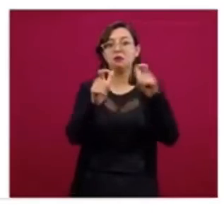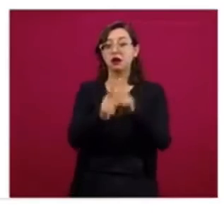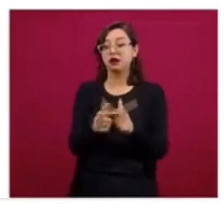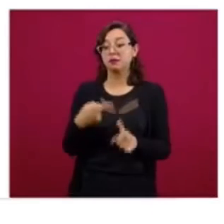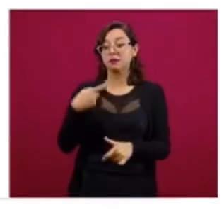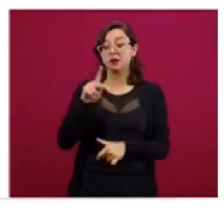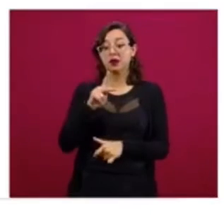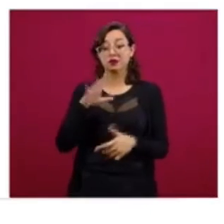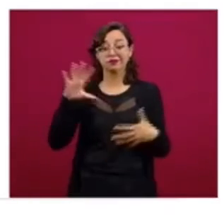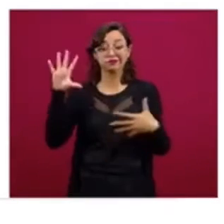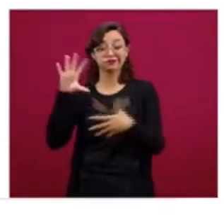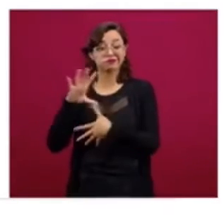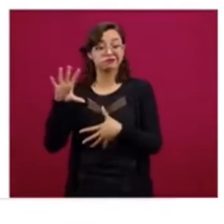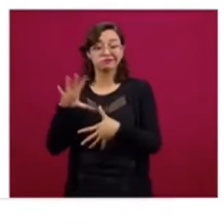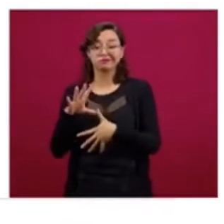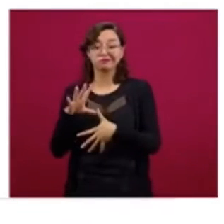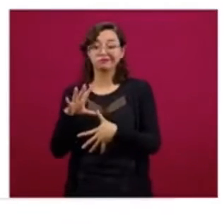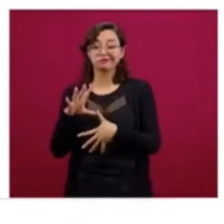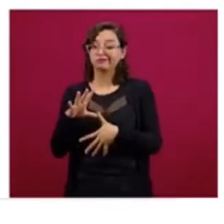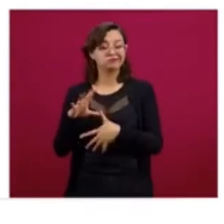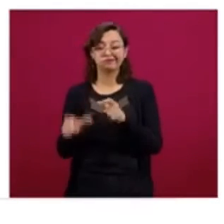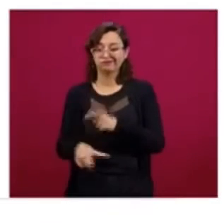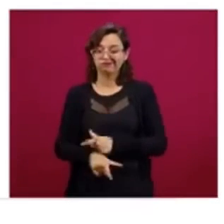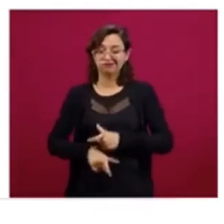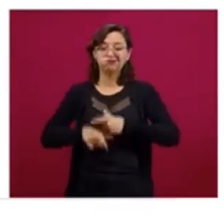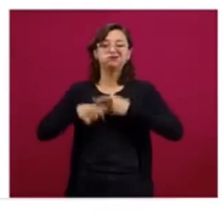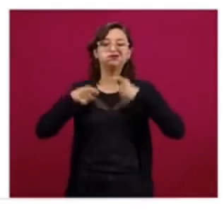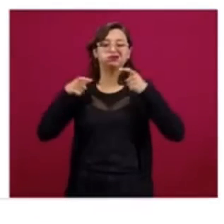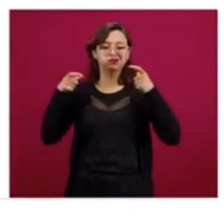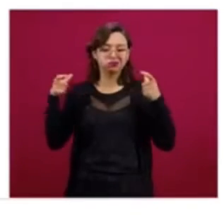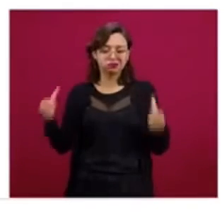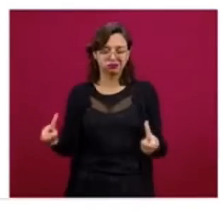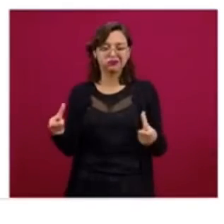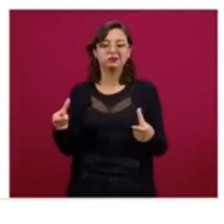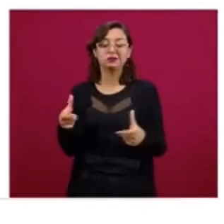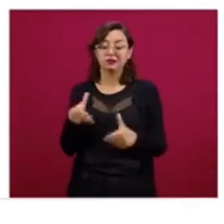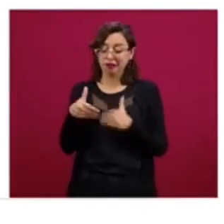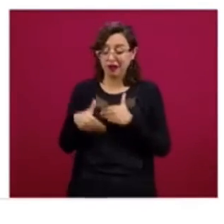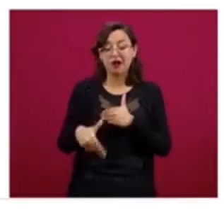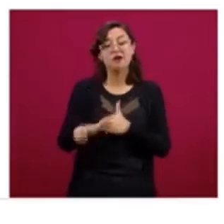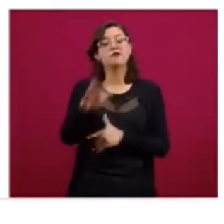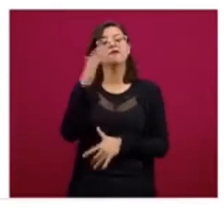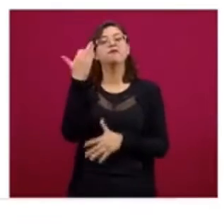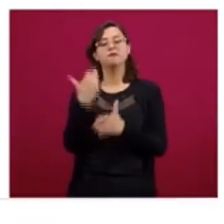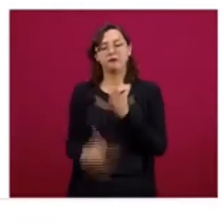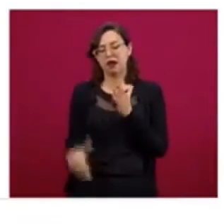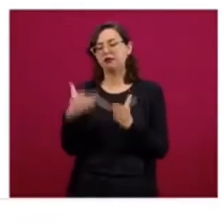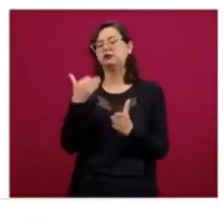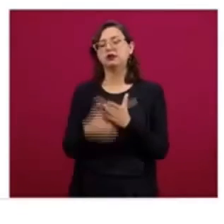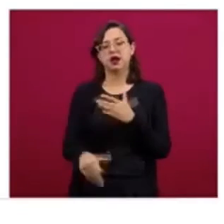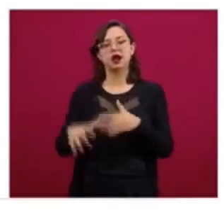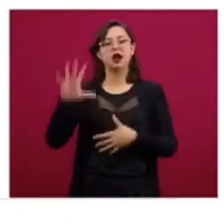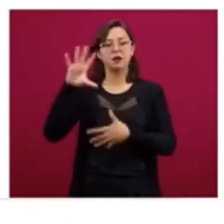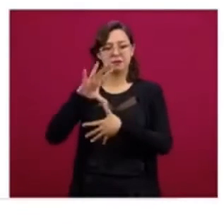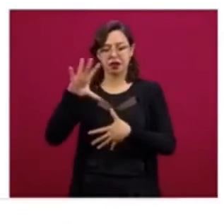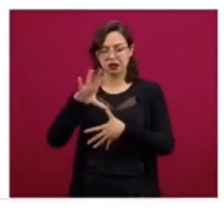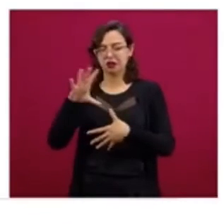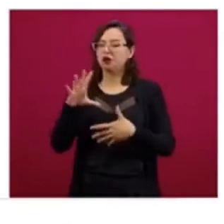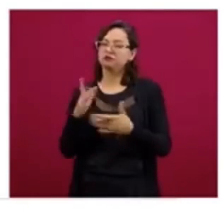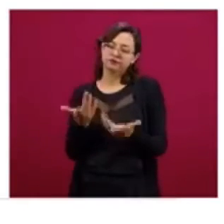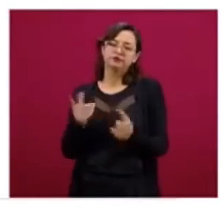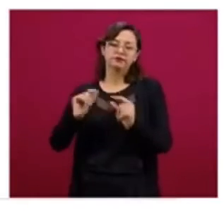supuesto. ¿Por qué? Porque no hay contacto, más con los adultos mayores. Los adultos mayores están en su lugar y ya no